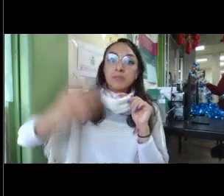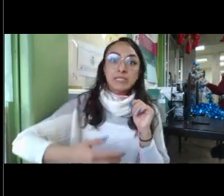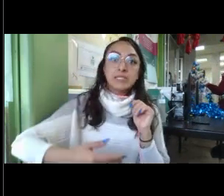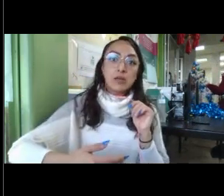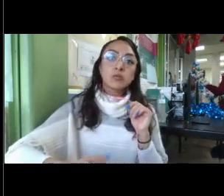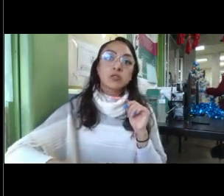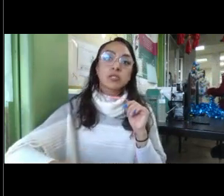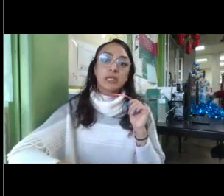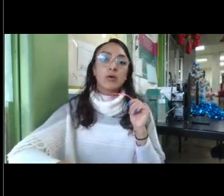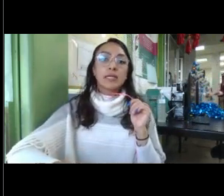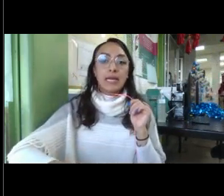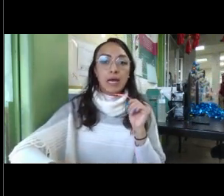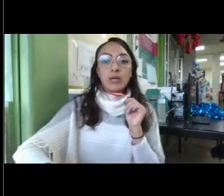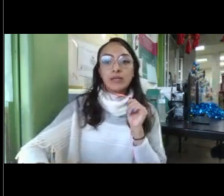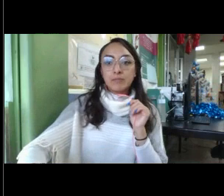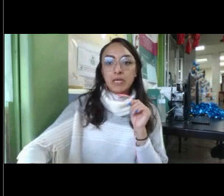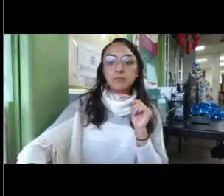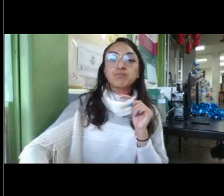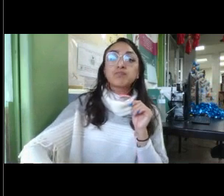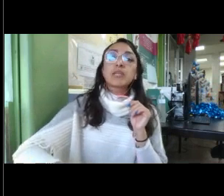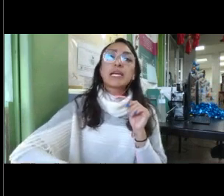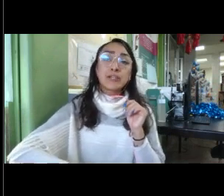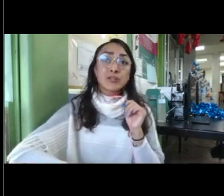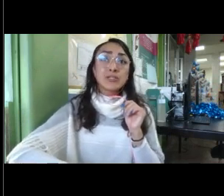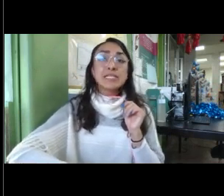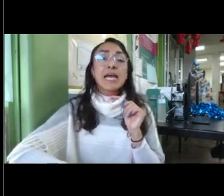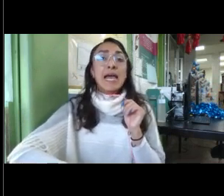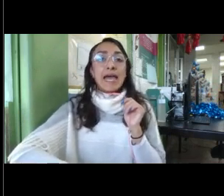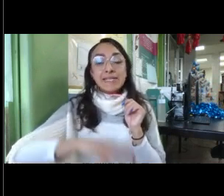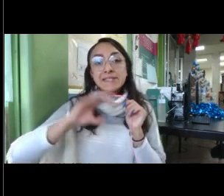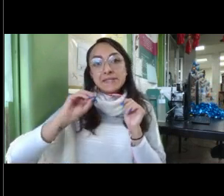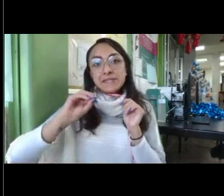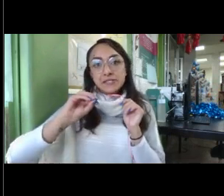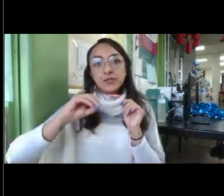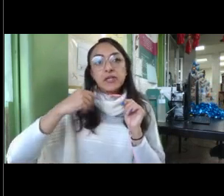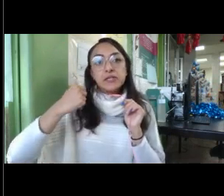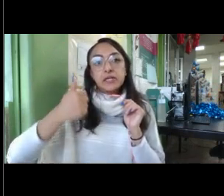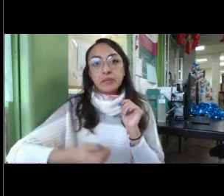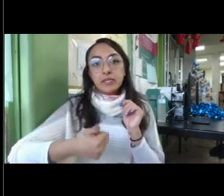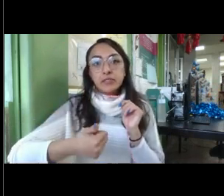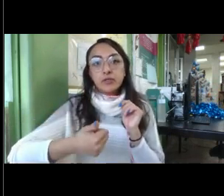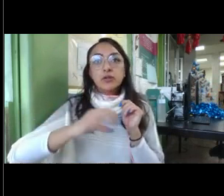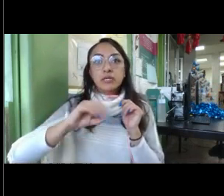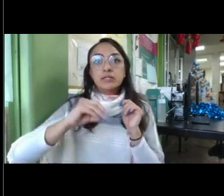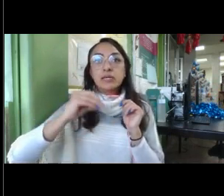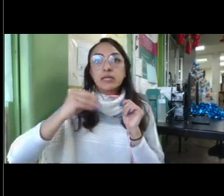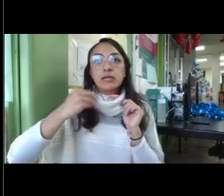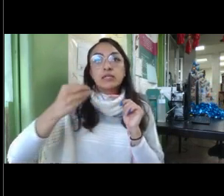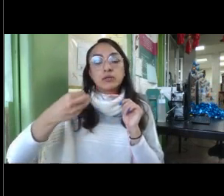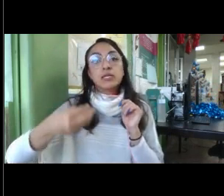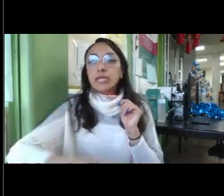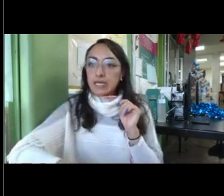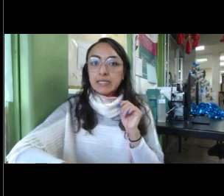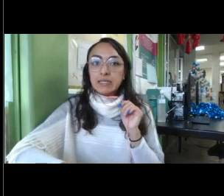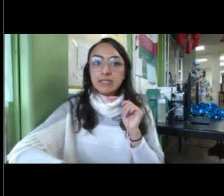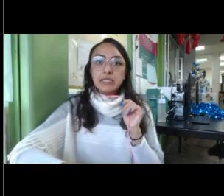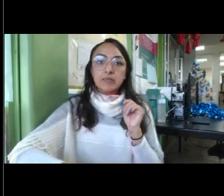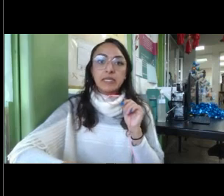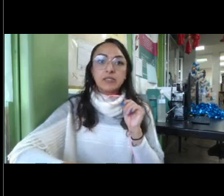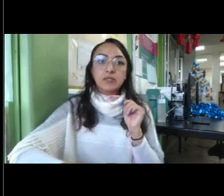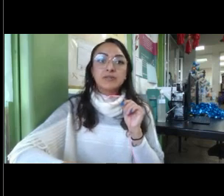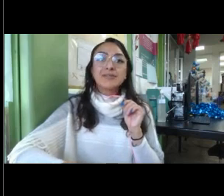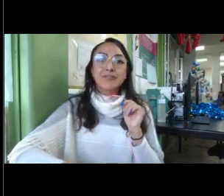a los demás alumnos que tengo en el aula también. Entonces, esta sensación de discriminación o estas actitudes diarias